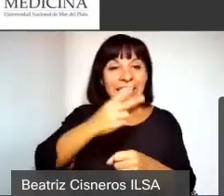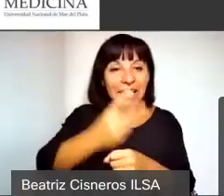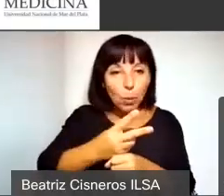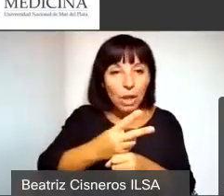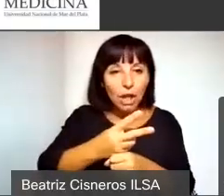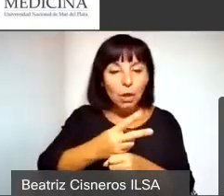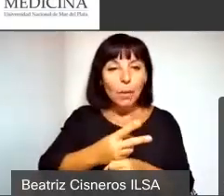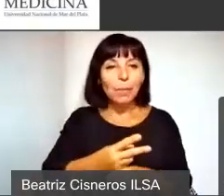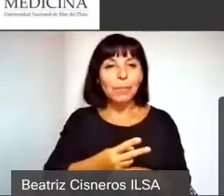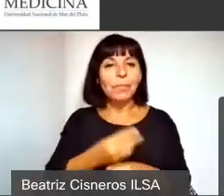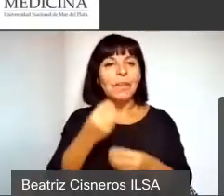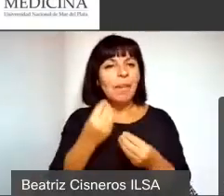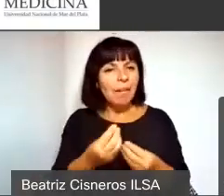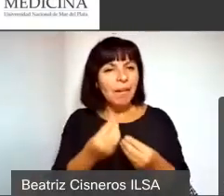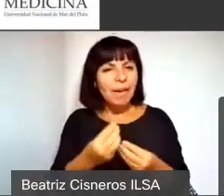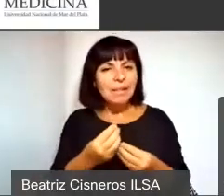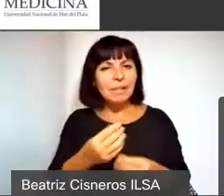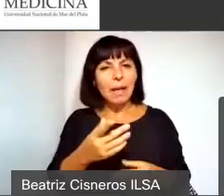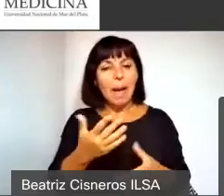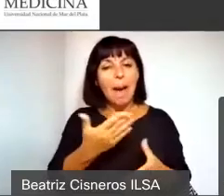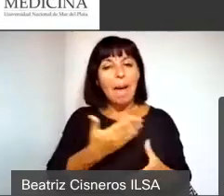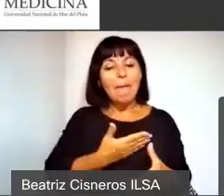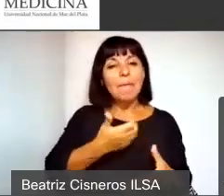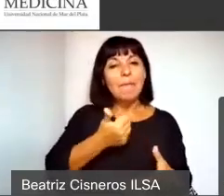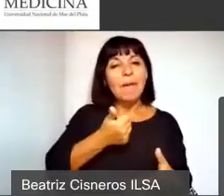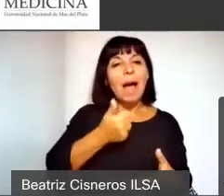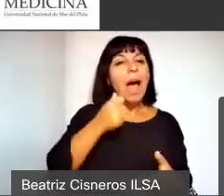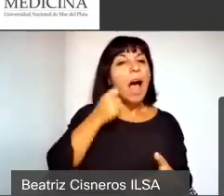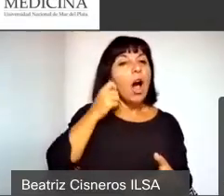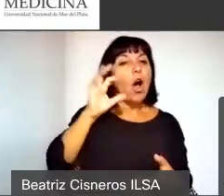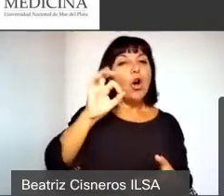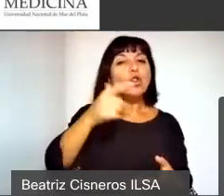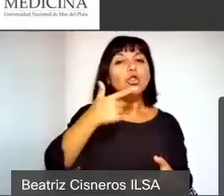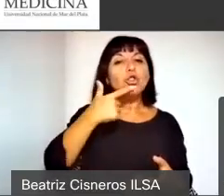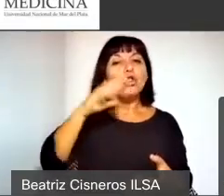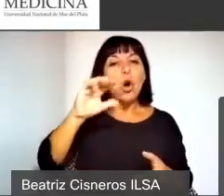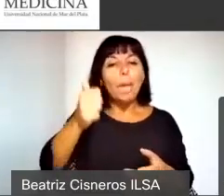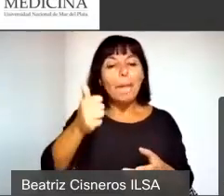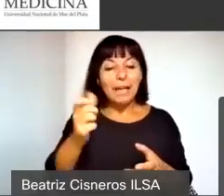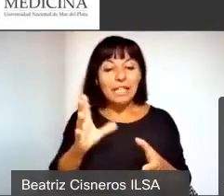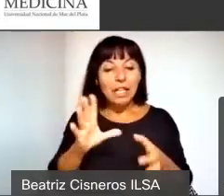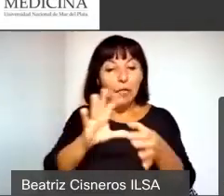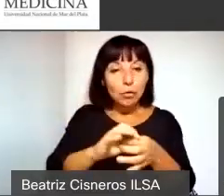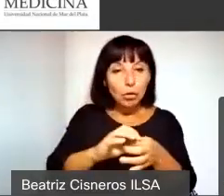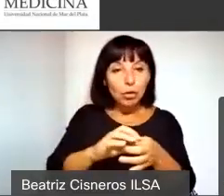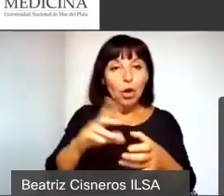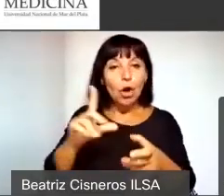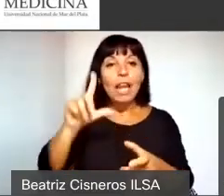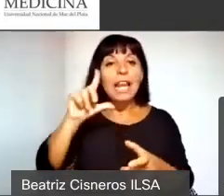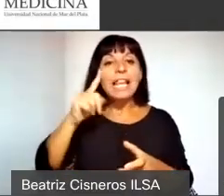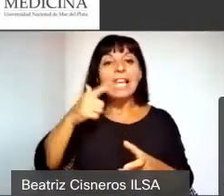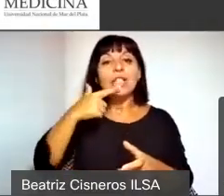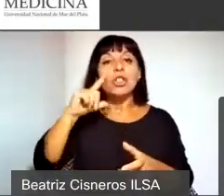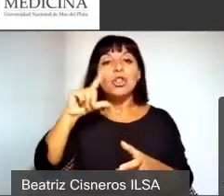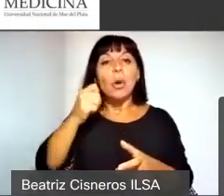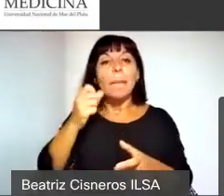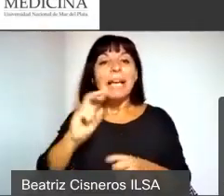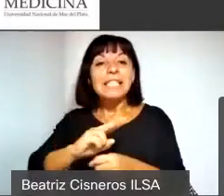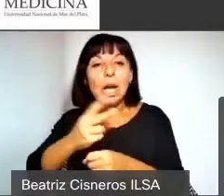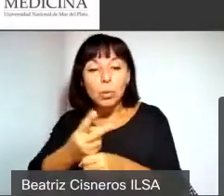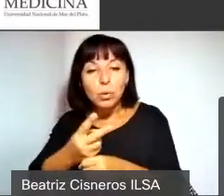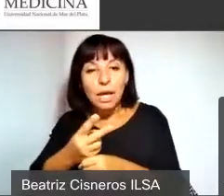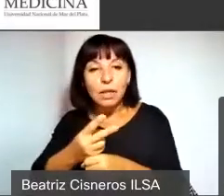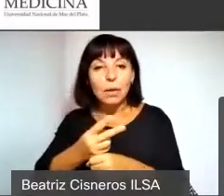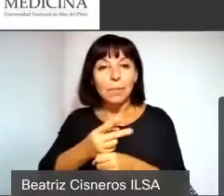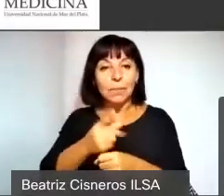que consiste en un fagosoma que se fusionó con un lisosoma primario. Y esas enzimas proteolíticas, esas